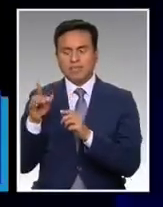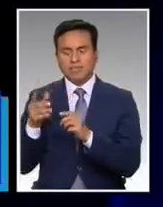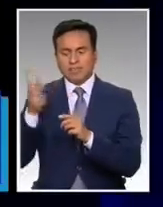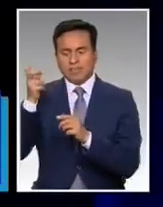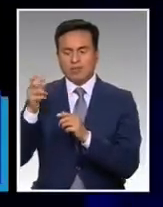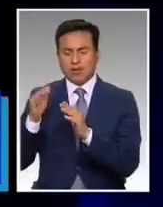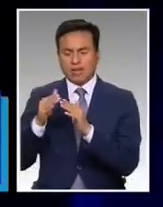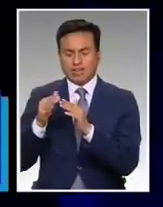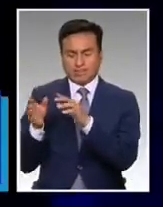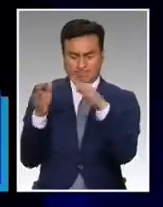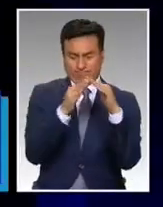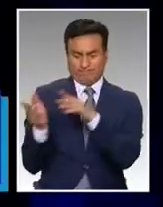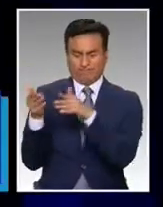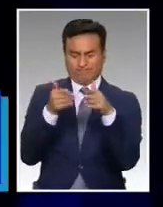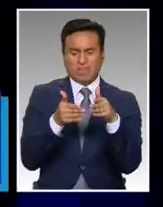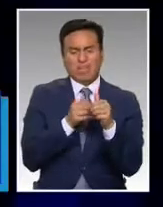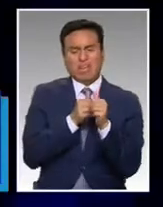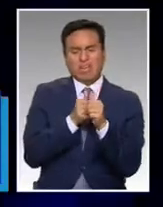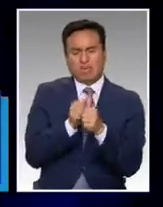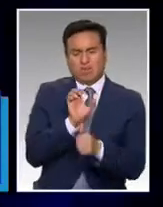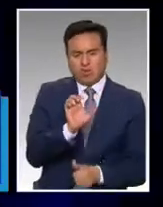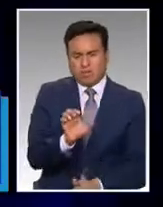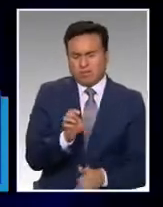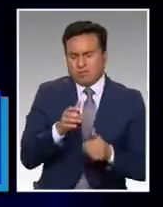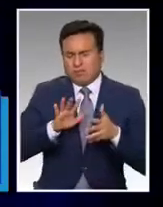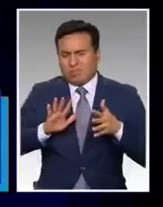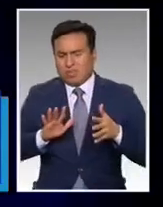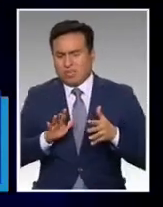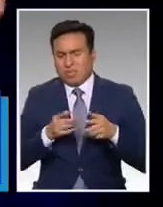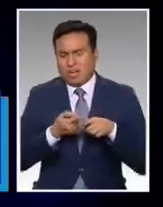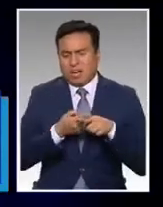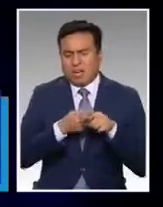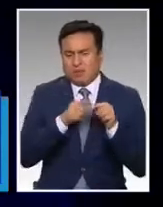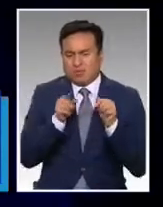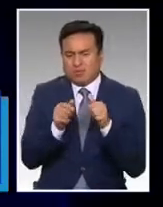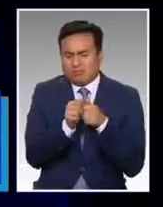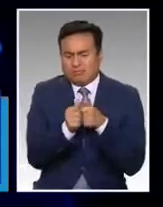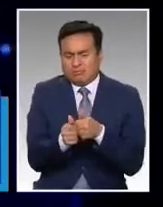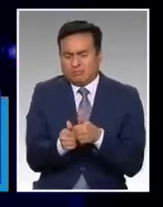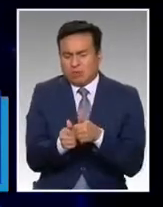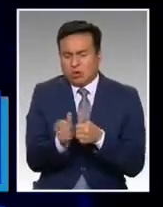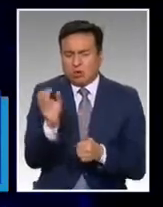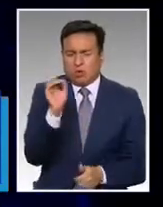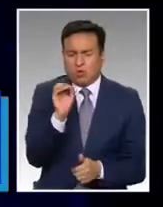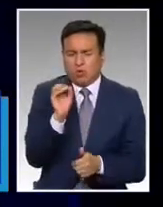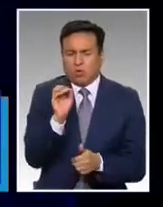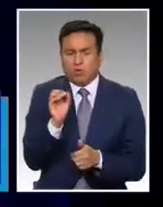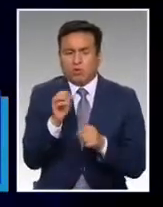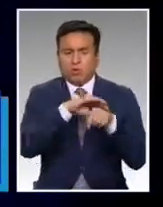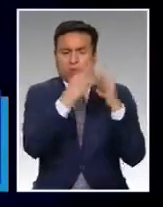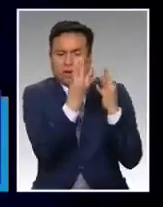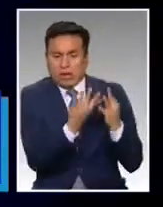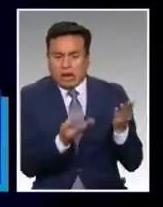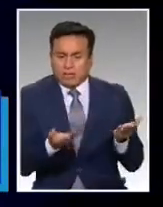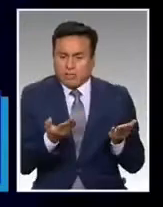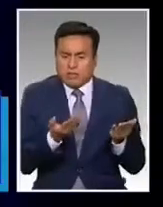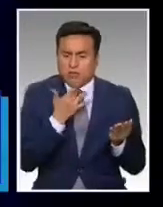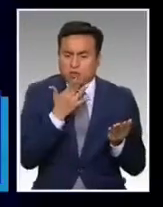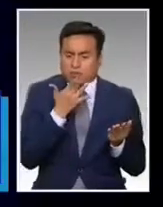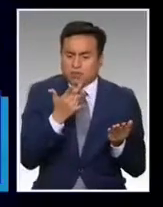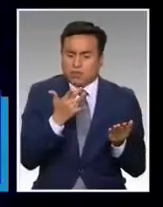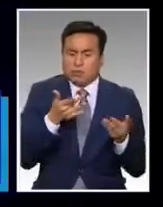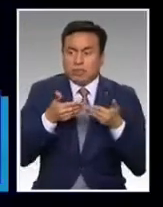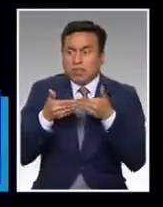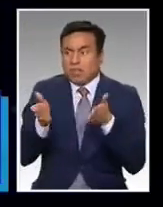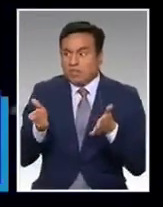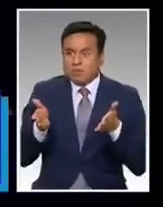lugar donde los van a violar probablemente y también probablemente abusan de él o simplemente a una cárcel o simplemente lo